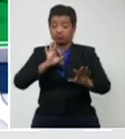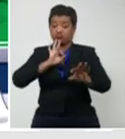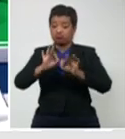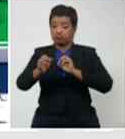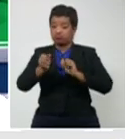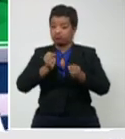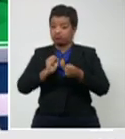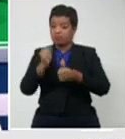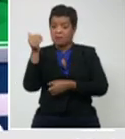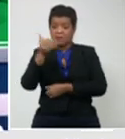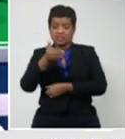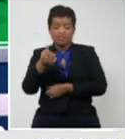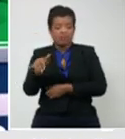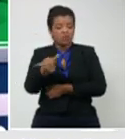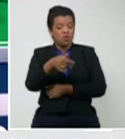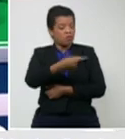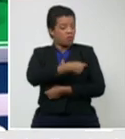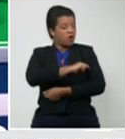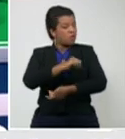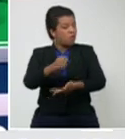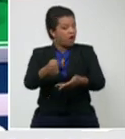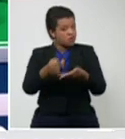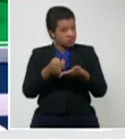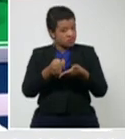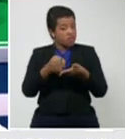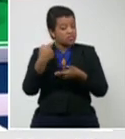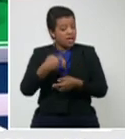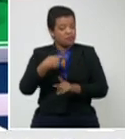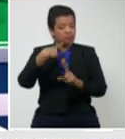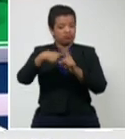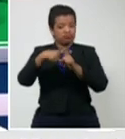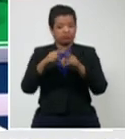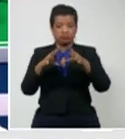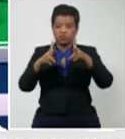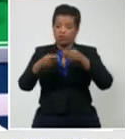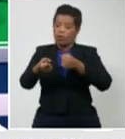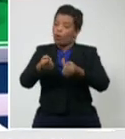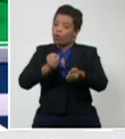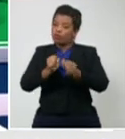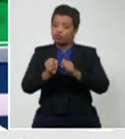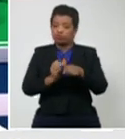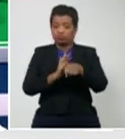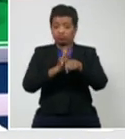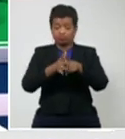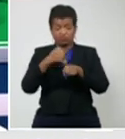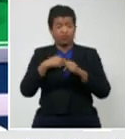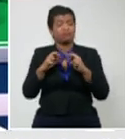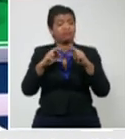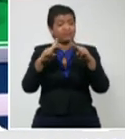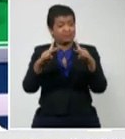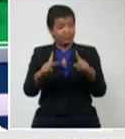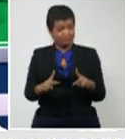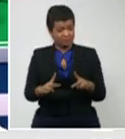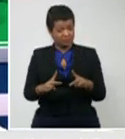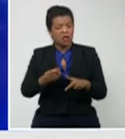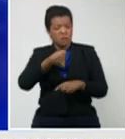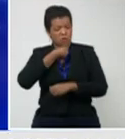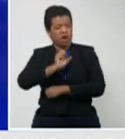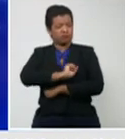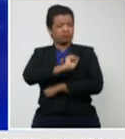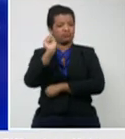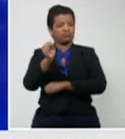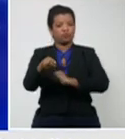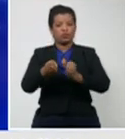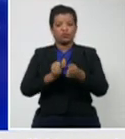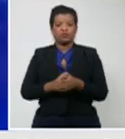el pueblo, nos tiene que dar pues una respuesta positiva y un control que, reitero, los vamos a lograr.